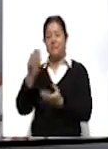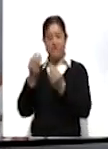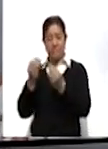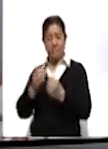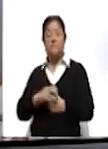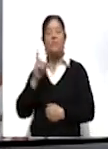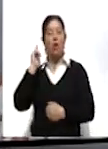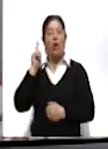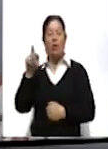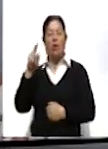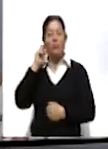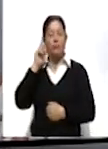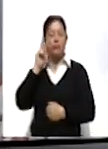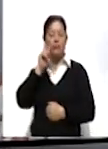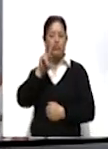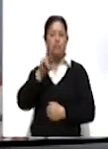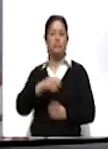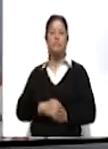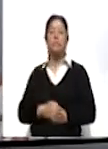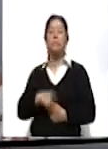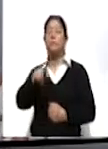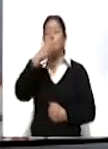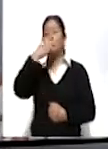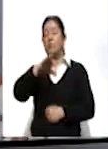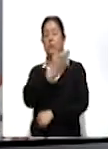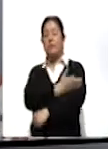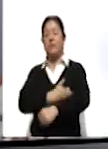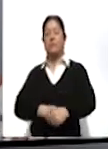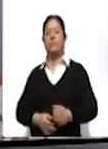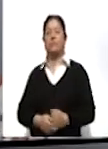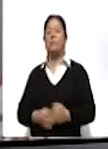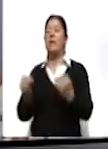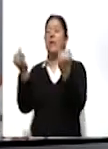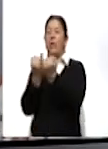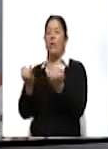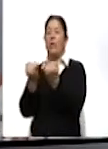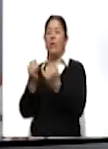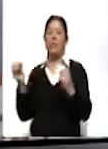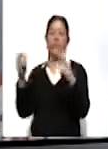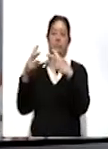lo puedan sintonizar. Que tengas una excelente tarde. Igualmente, hasta luego.